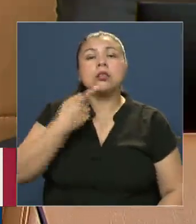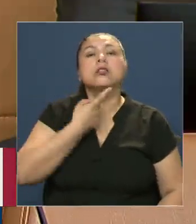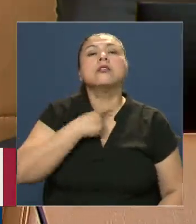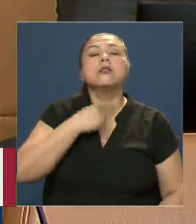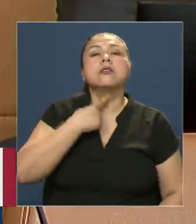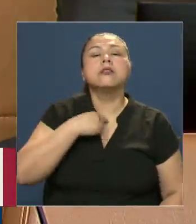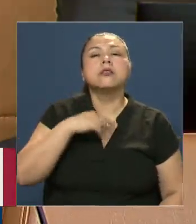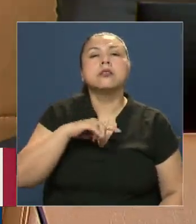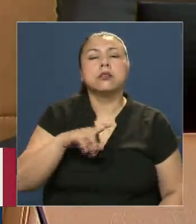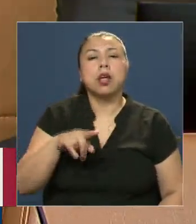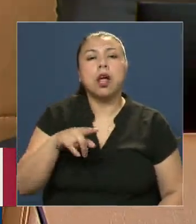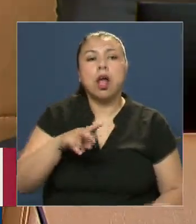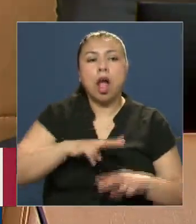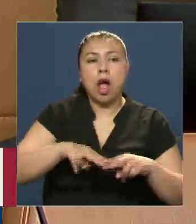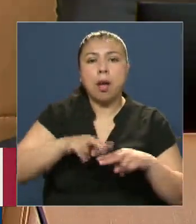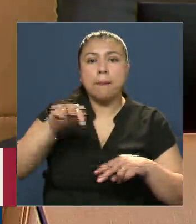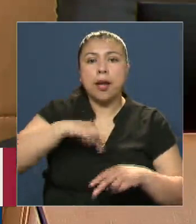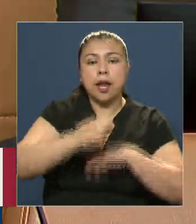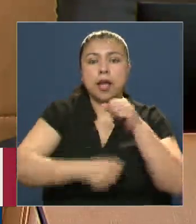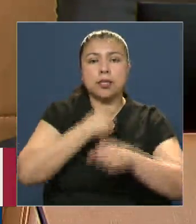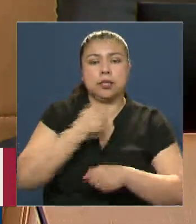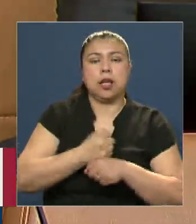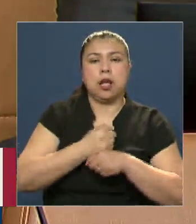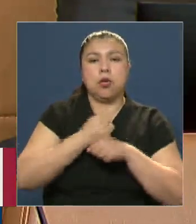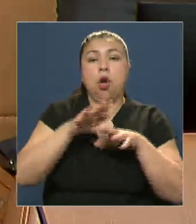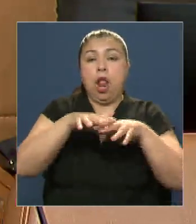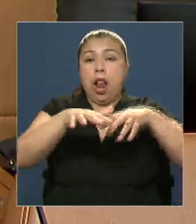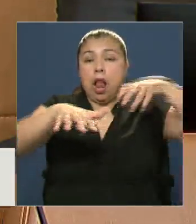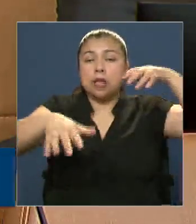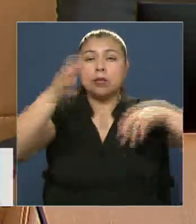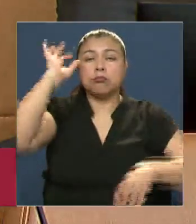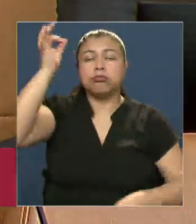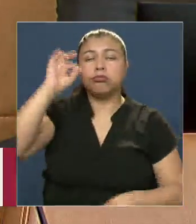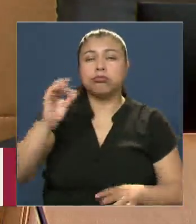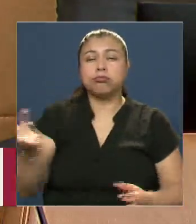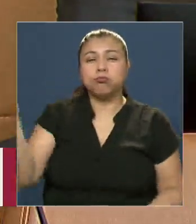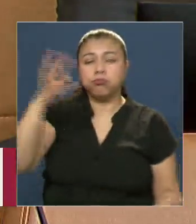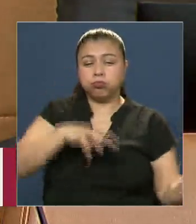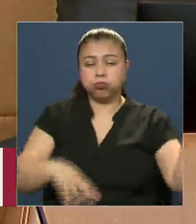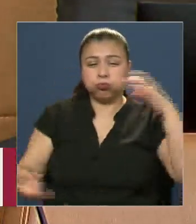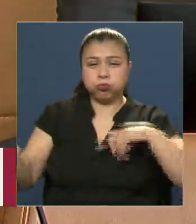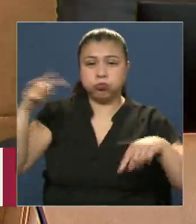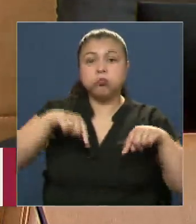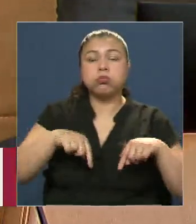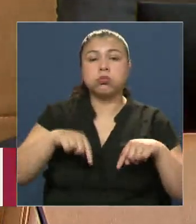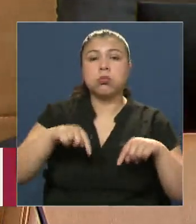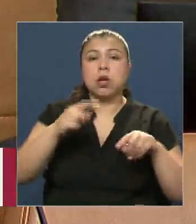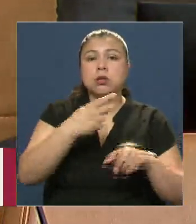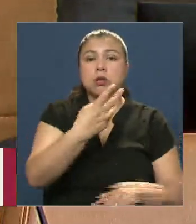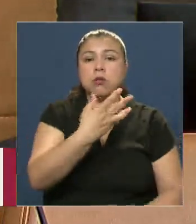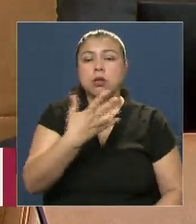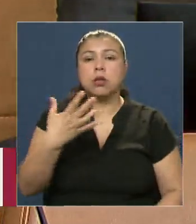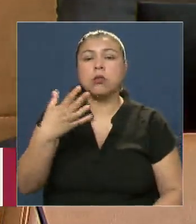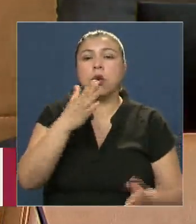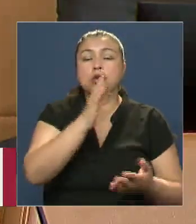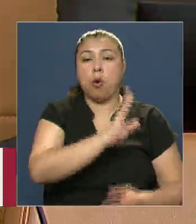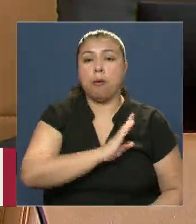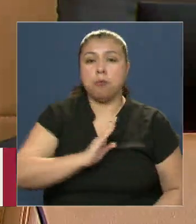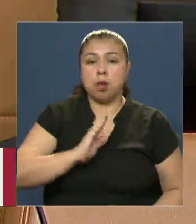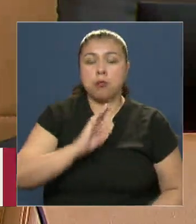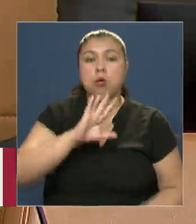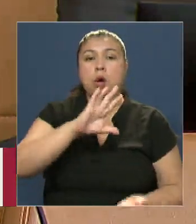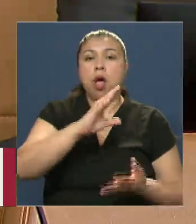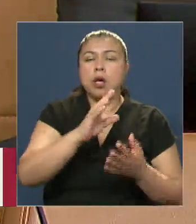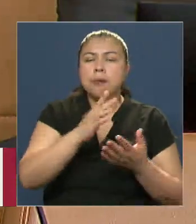ser anfitrión de dicha actividad para este año. La Asamblea, que reúne a representantes de 194 países miembros de la organización, es una instancia